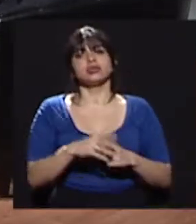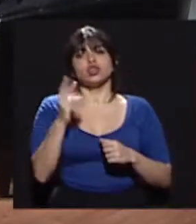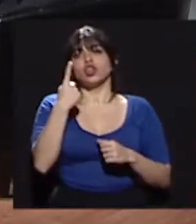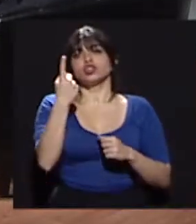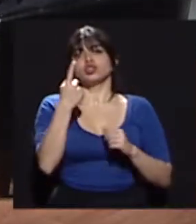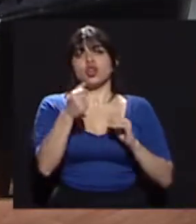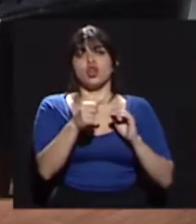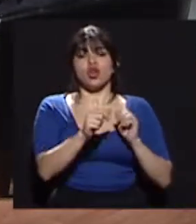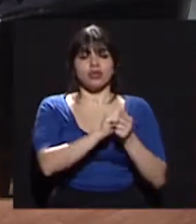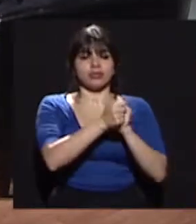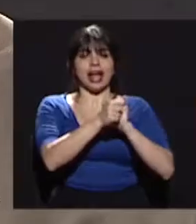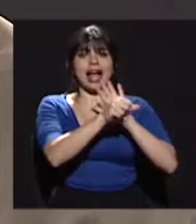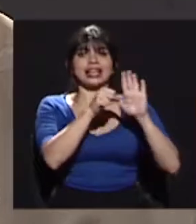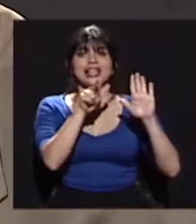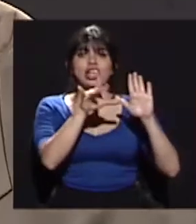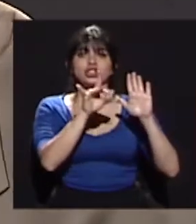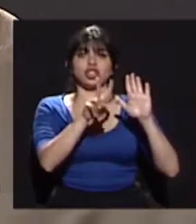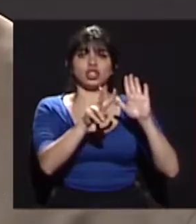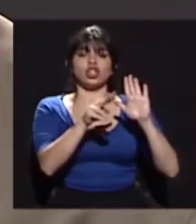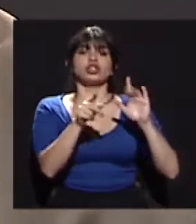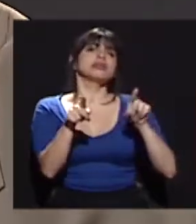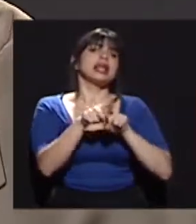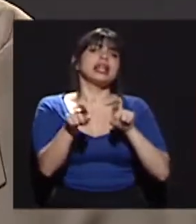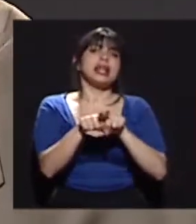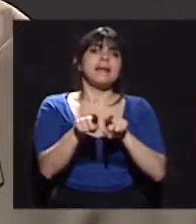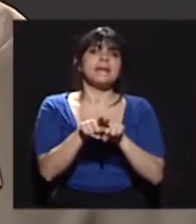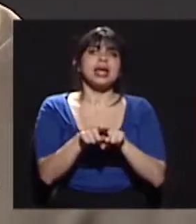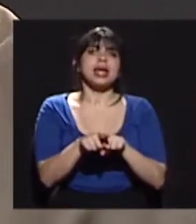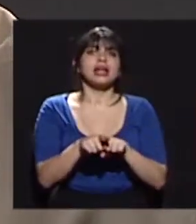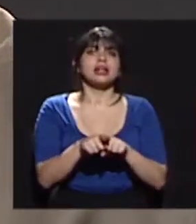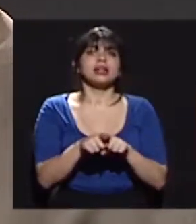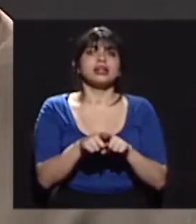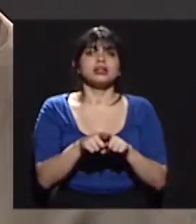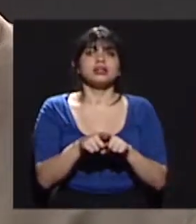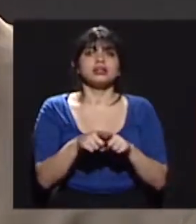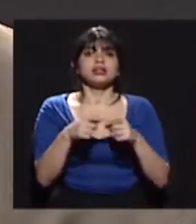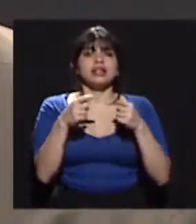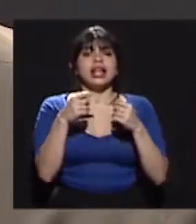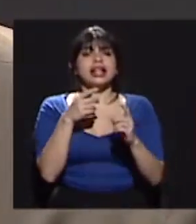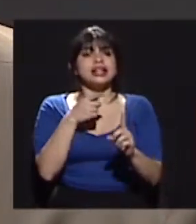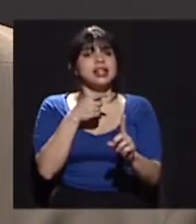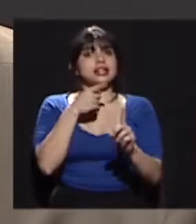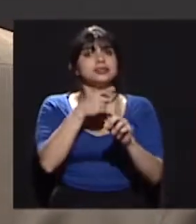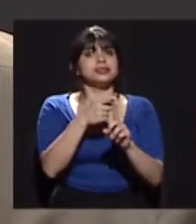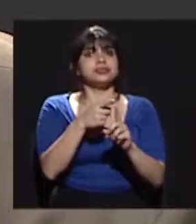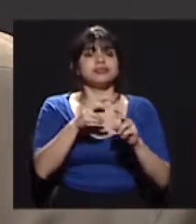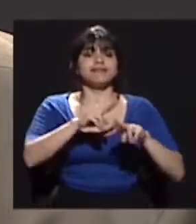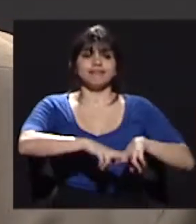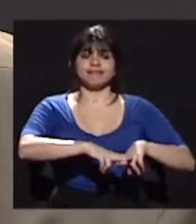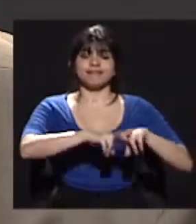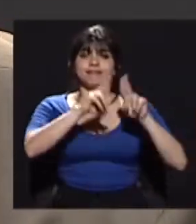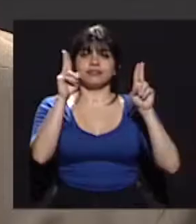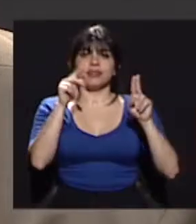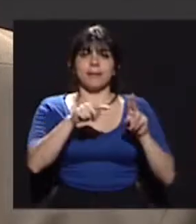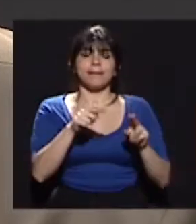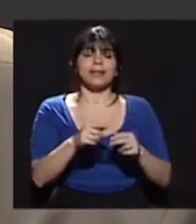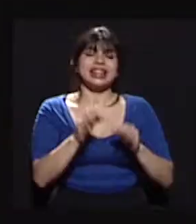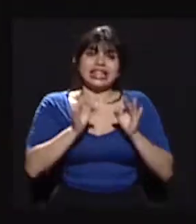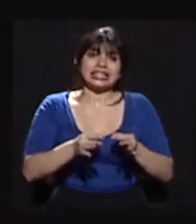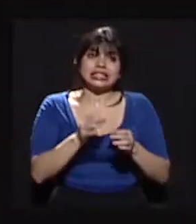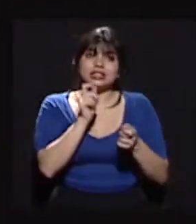articular la reforma de artículos 82 es de la decisión la decisión en sí misma del levantamiento del